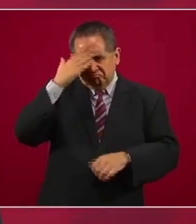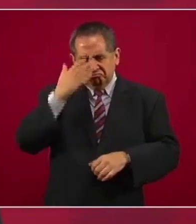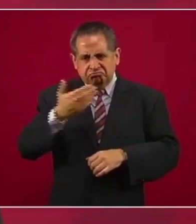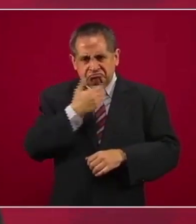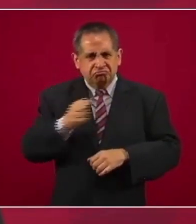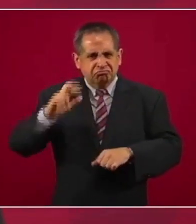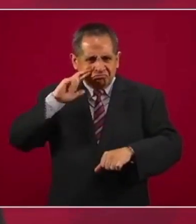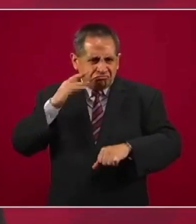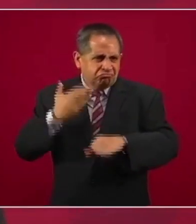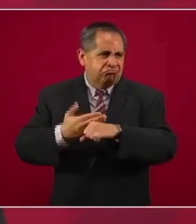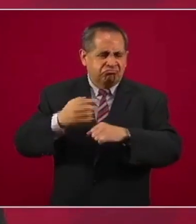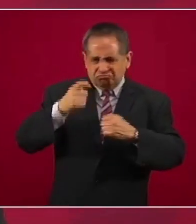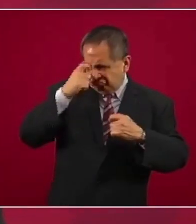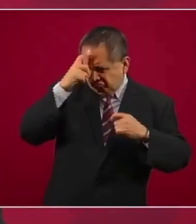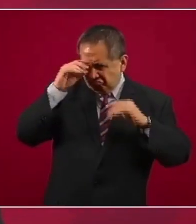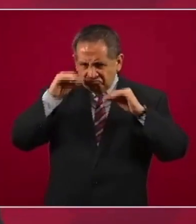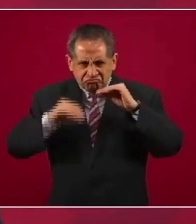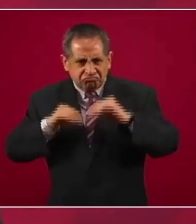responsable, creativa,